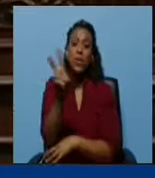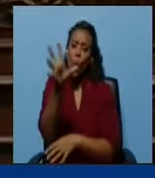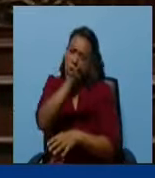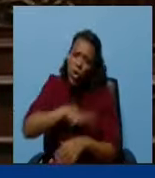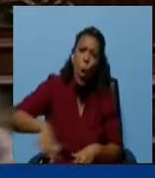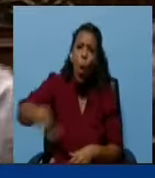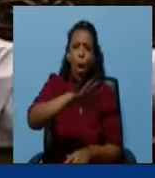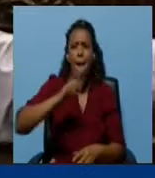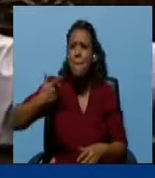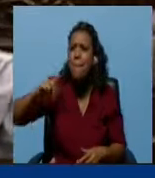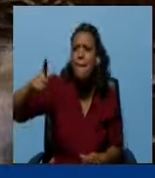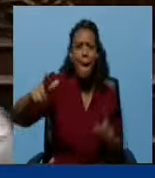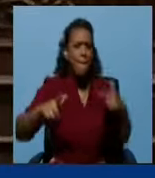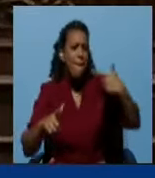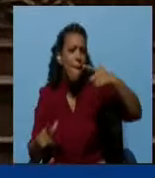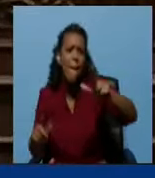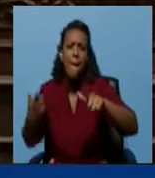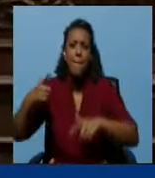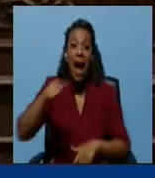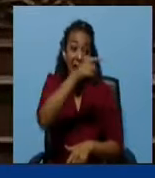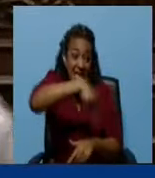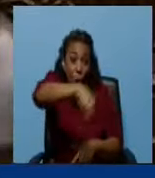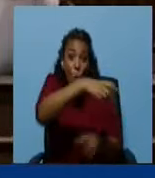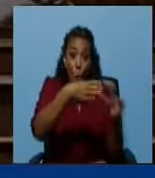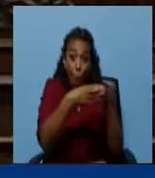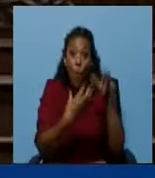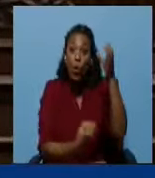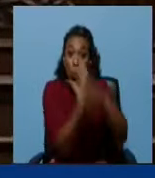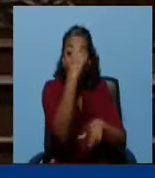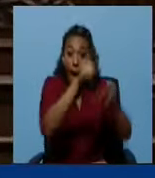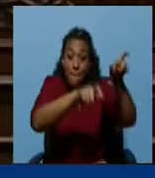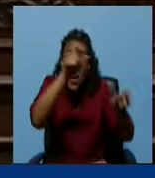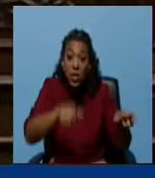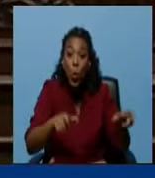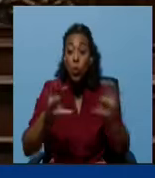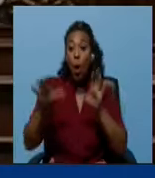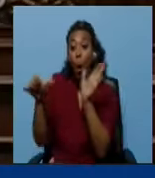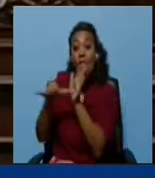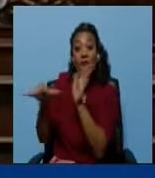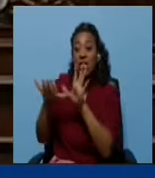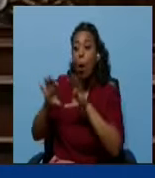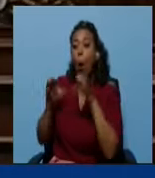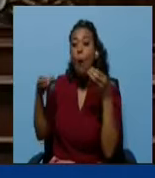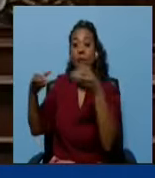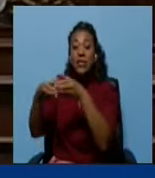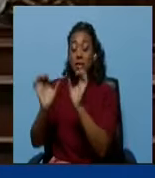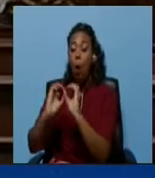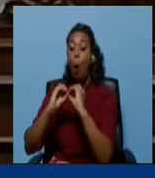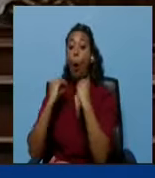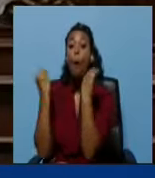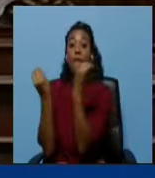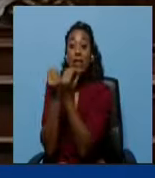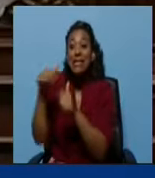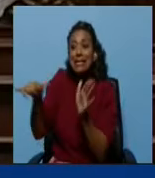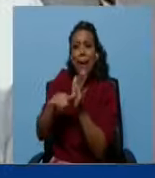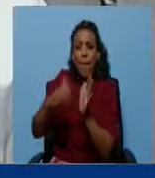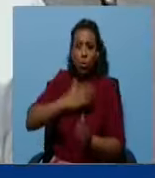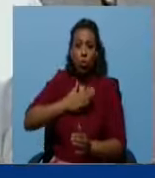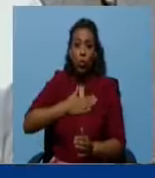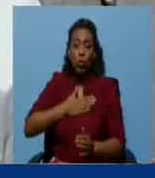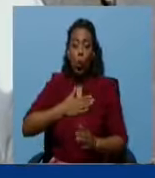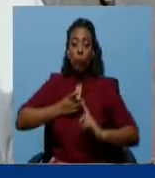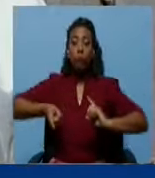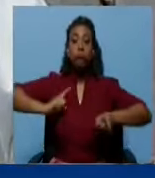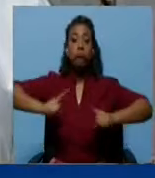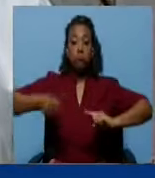Yo quiero que este equipo, ministro Coronado, tenga una oficina aquí al lado mío, al lado de la oficina donde yo despacho